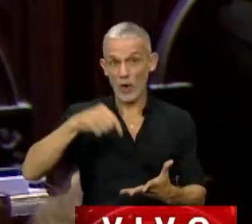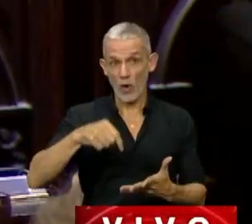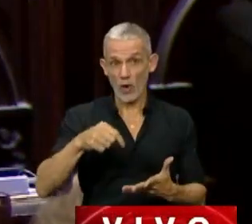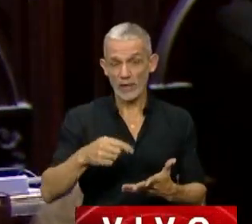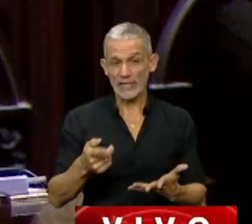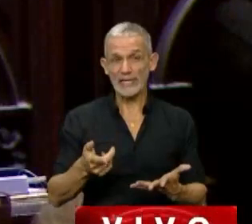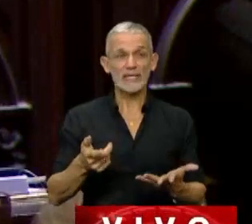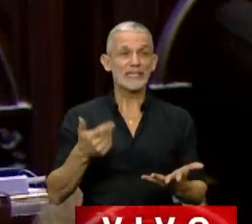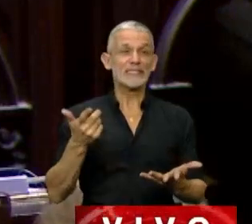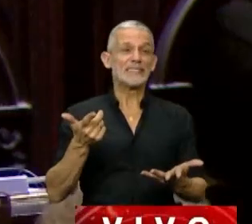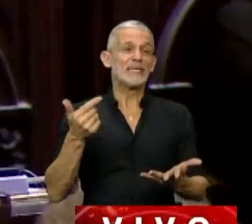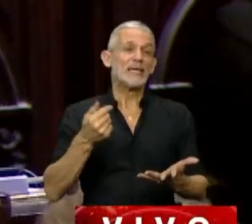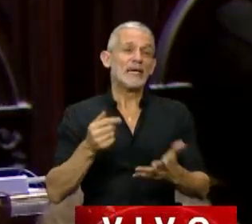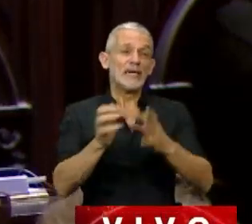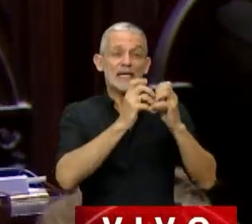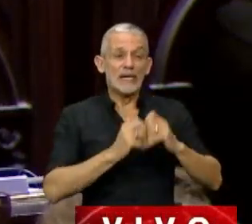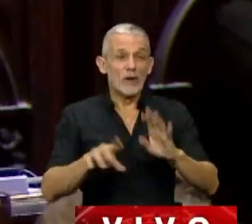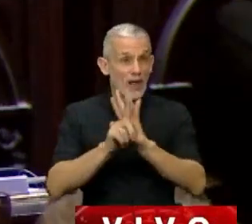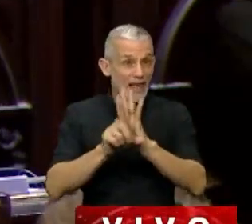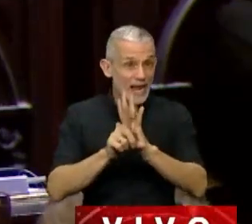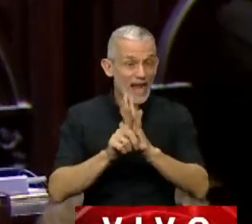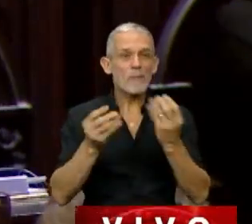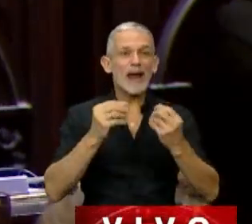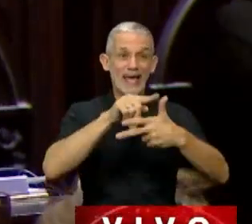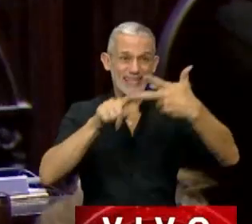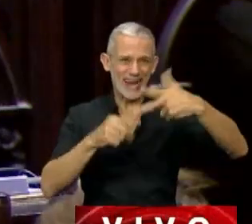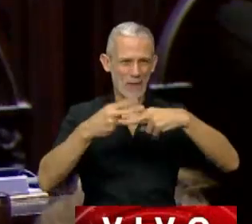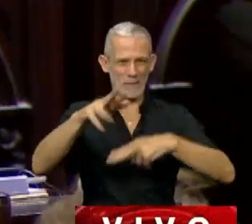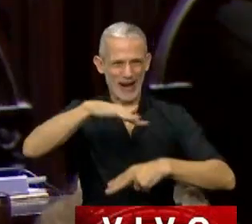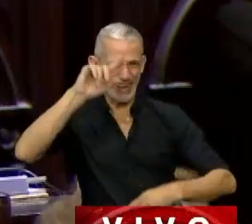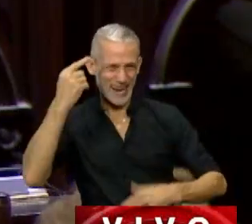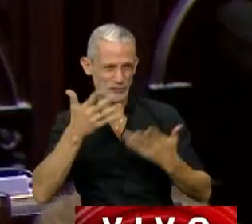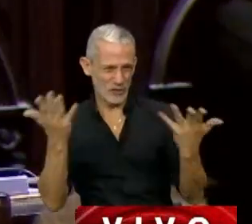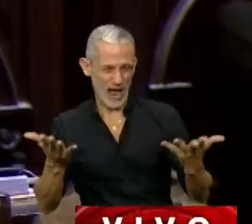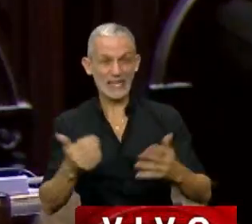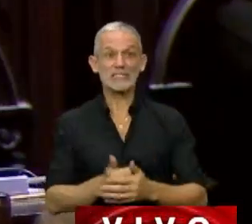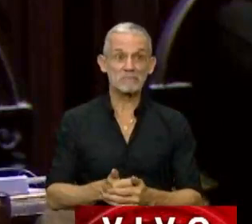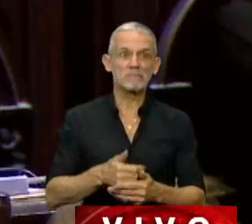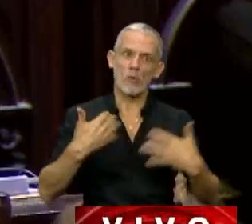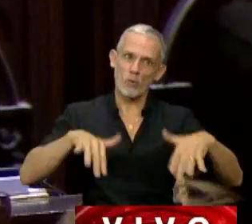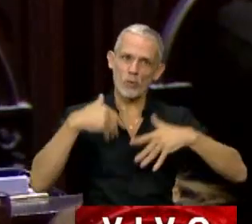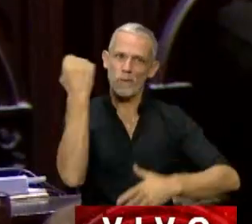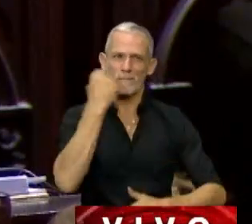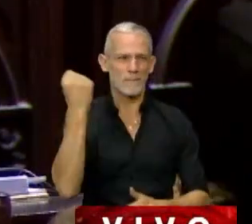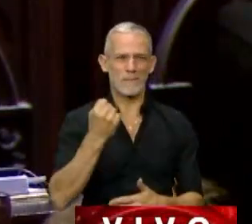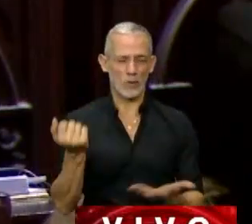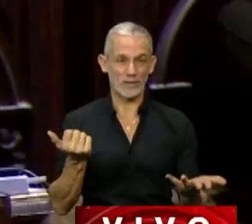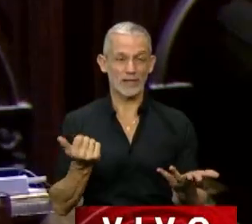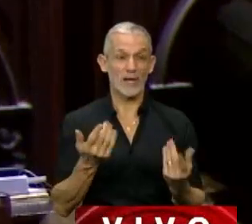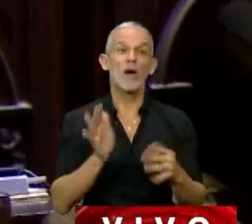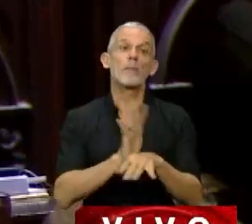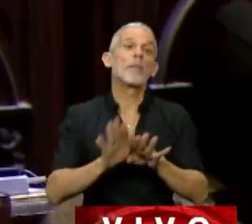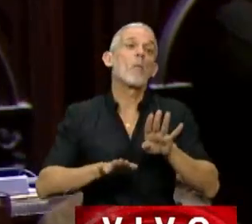estamos tratando los proyectos para 3 parques nacionales, así que vaya si será importante. Y es un